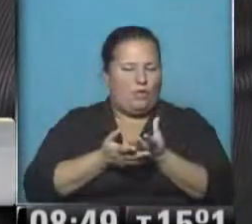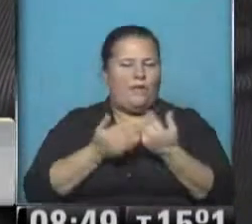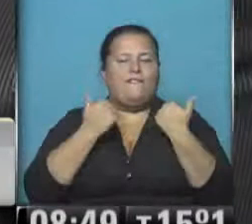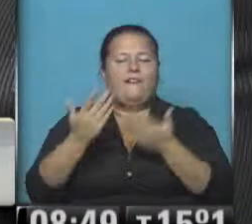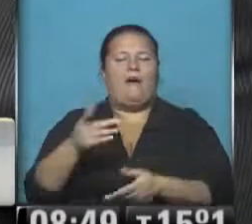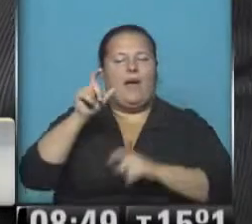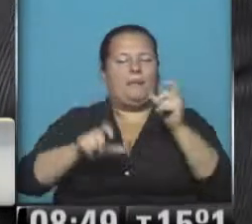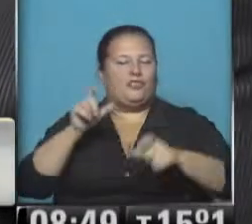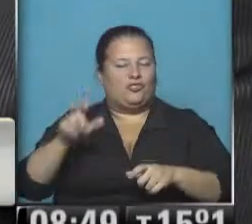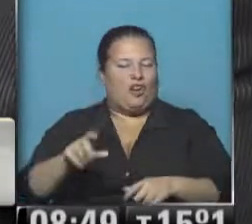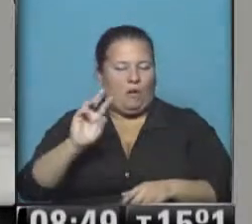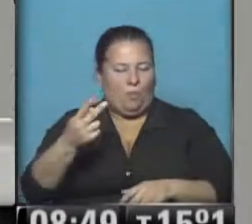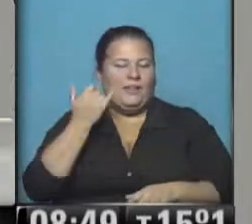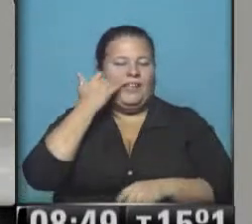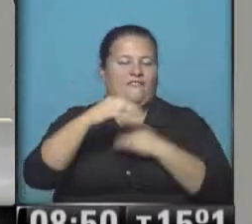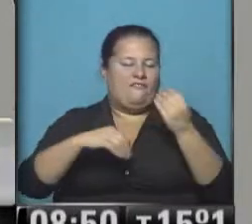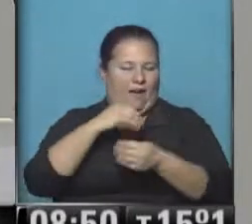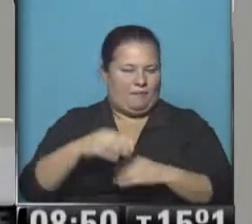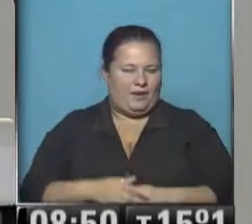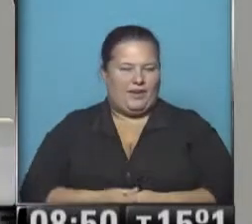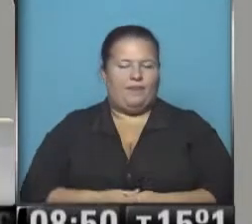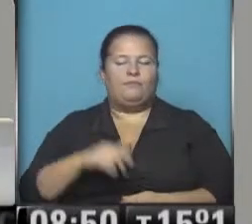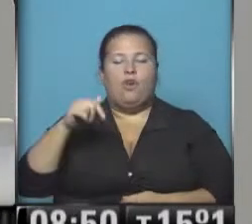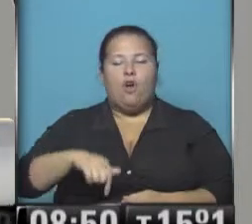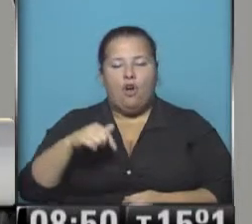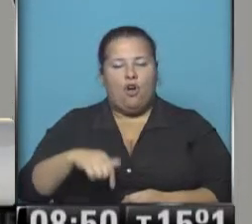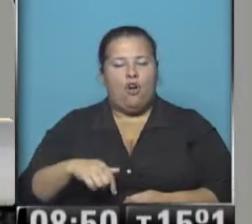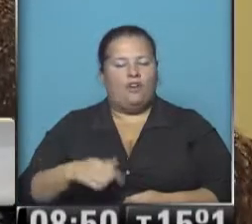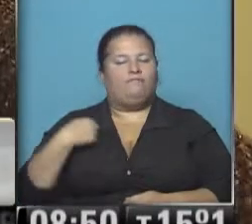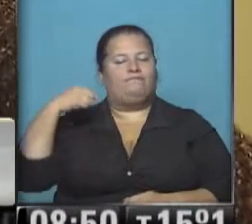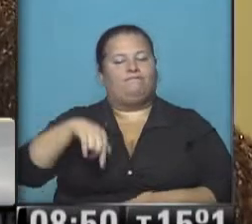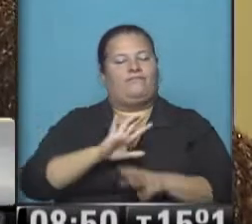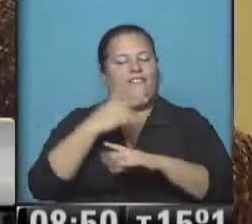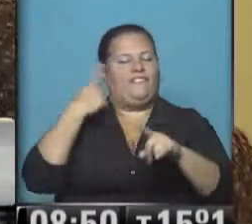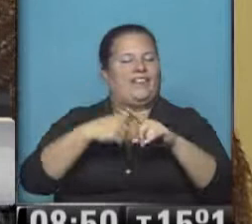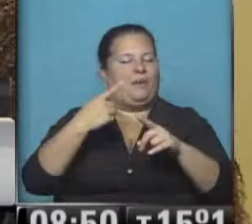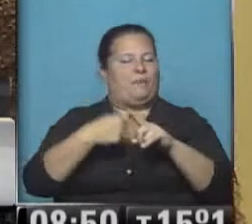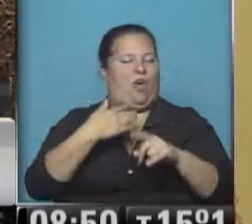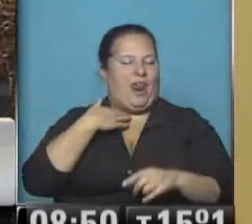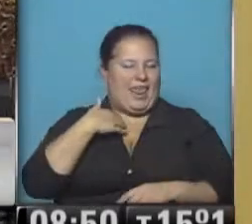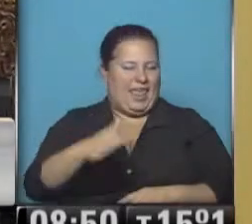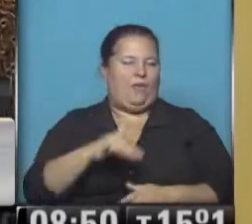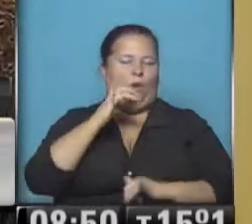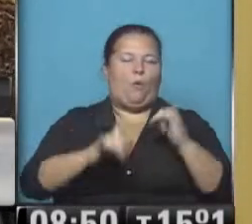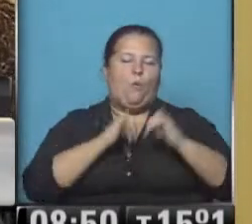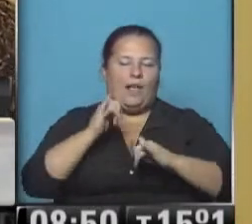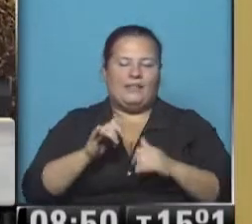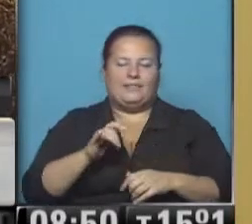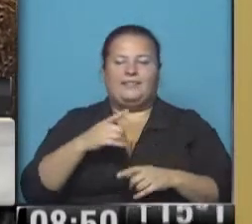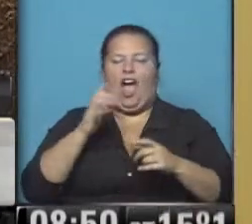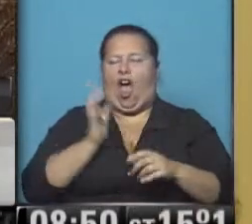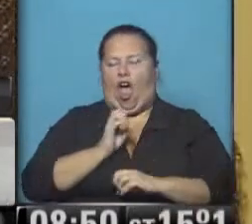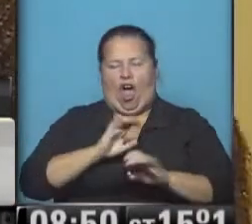de las víctimas y sus familiares hoy vengo a celebrar este libro que narra los horrores de